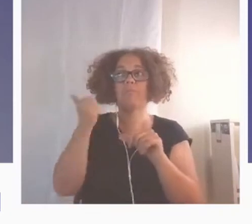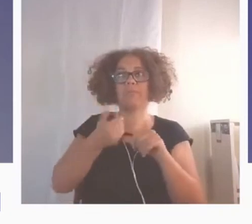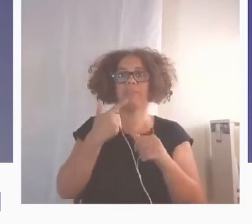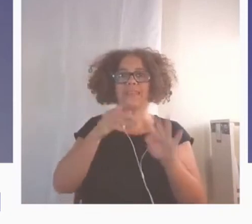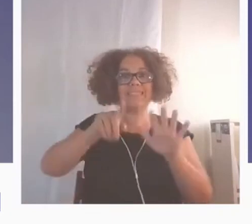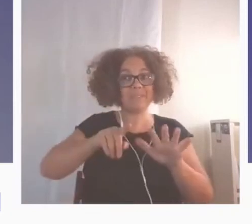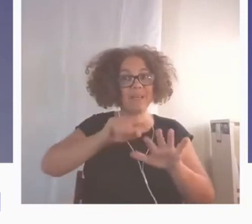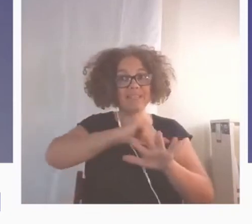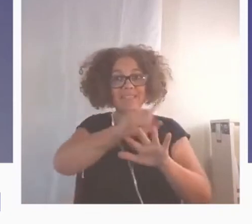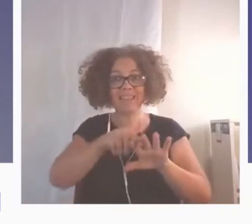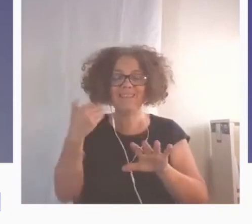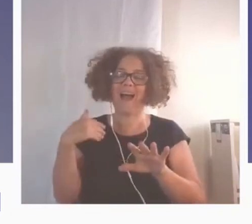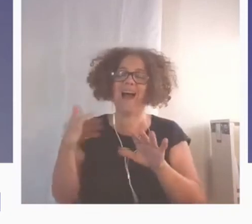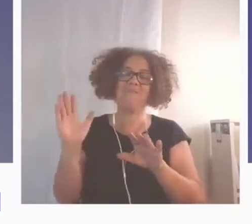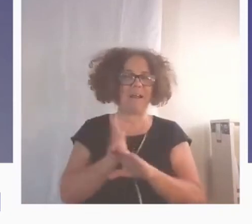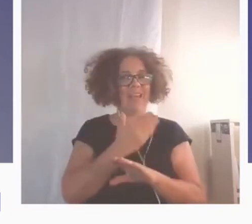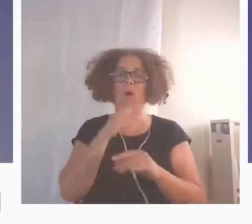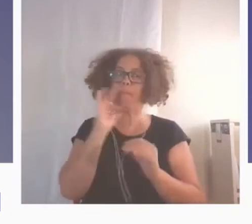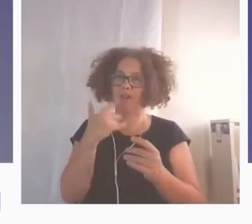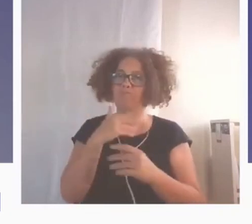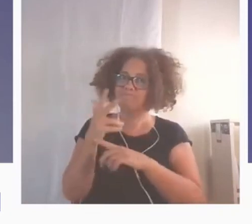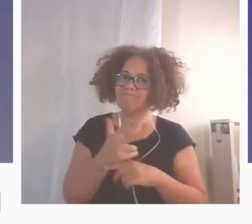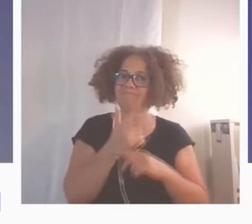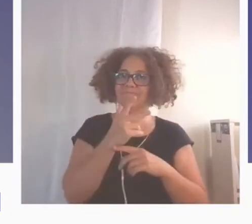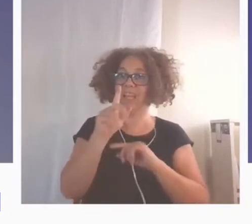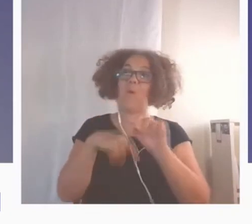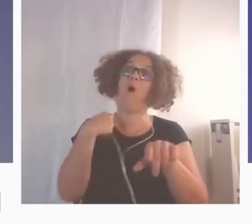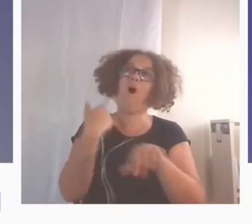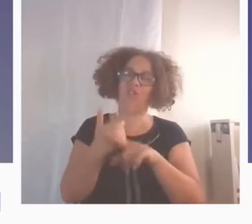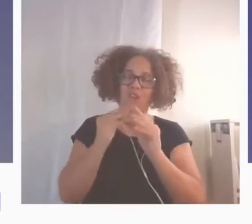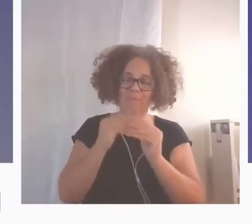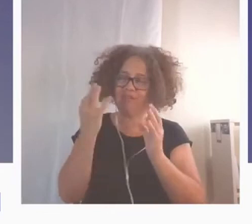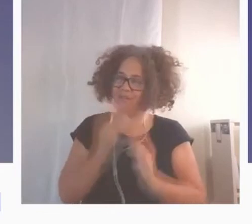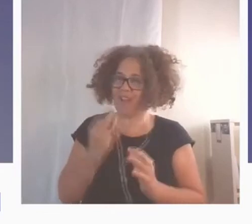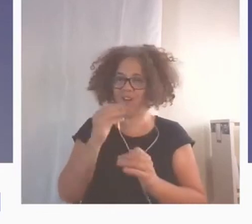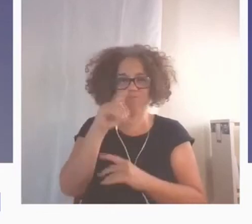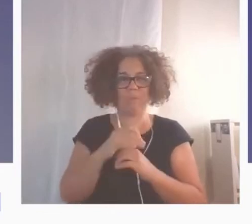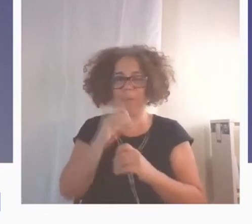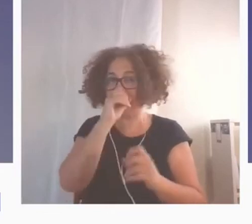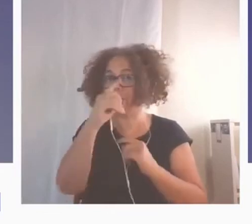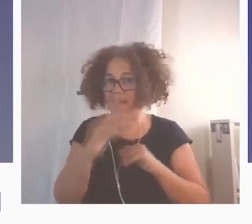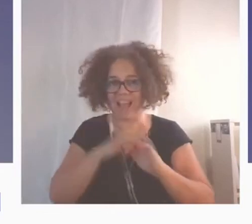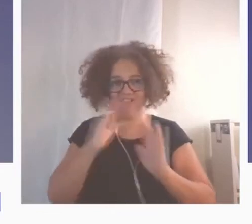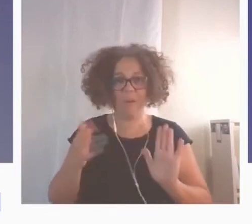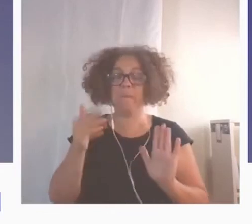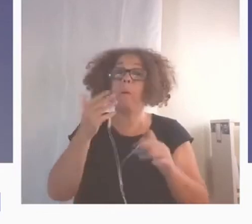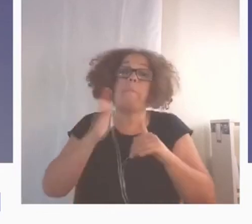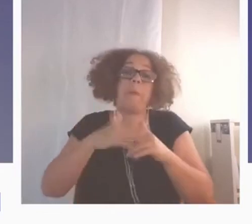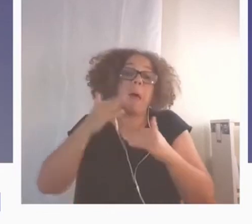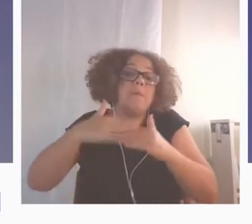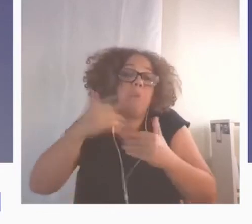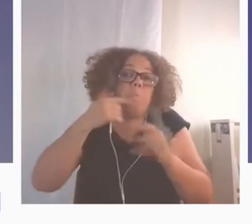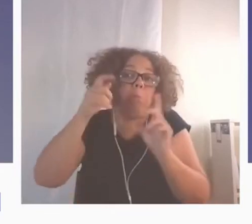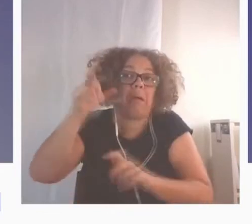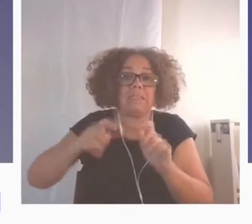han quedado atrás. Luego haremos otro con el primer año, pero bueno, para que por lo menos las personas que estáis aquí presencialmente y estén